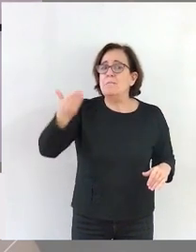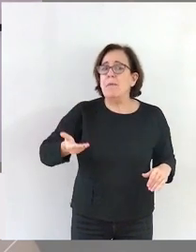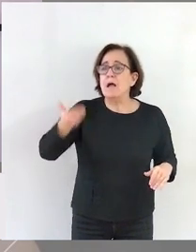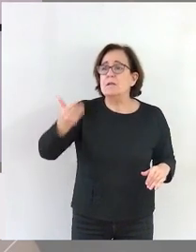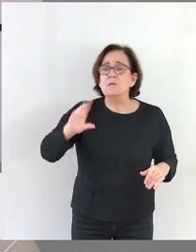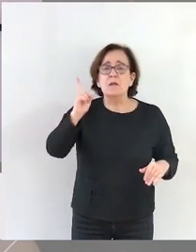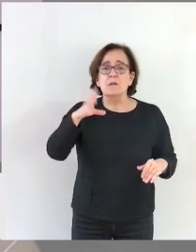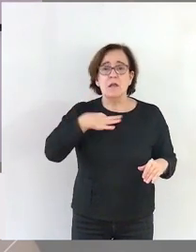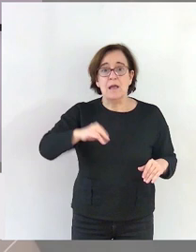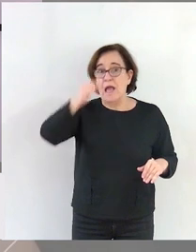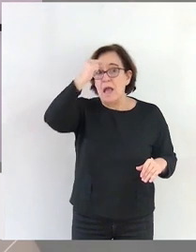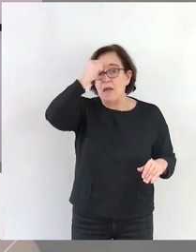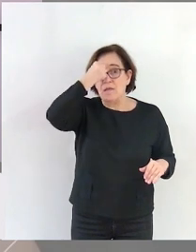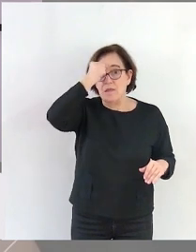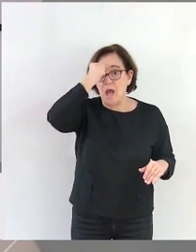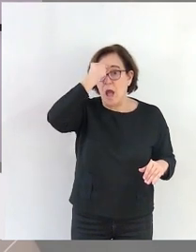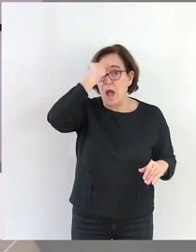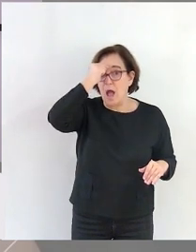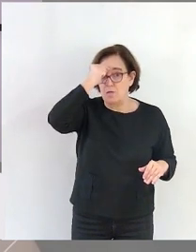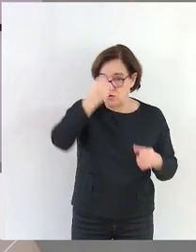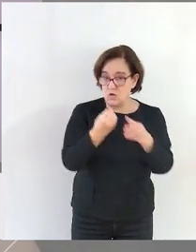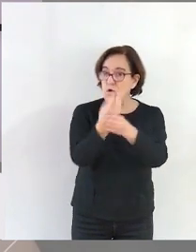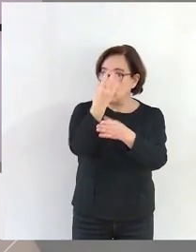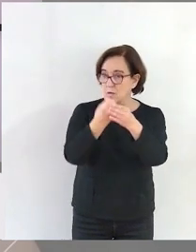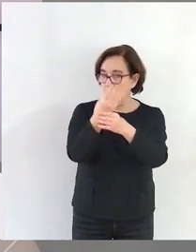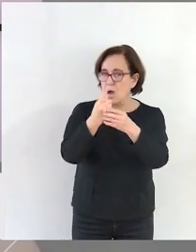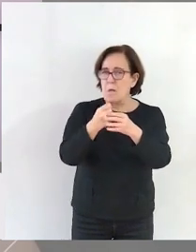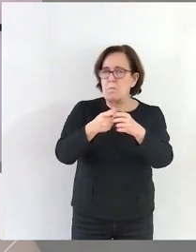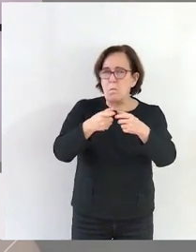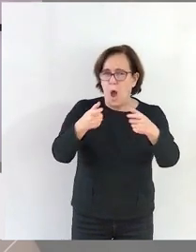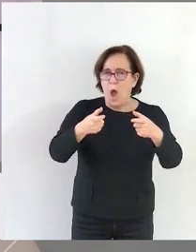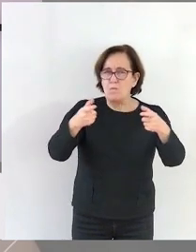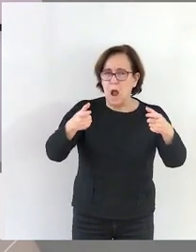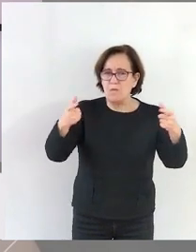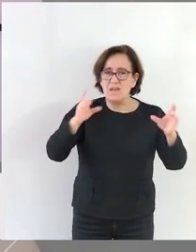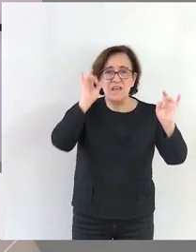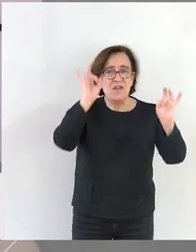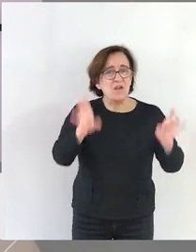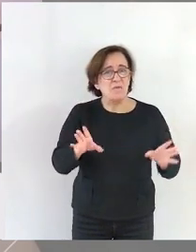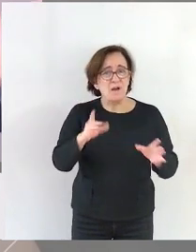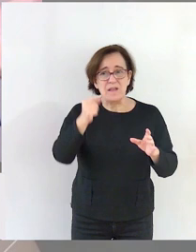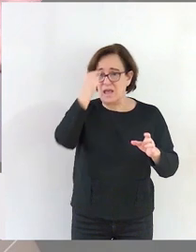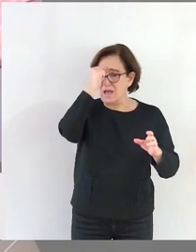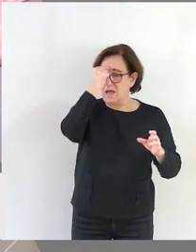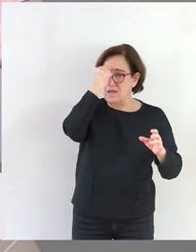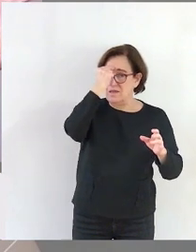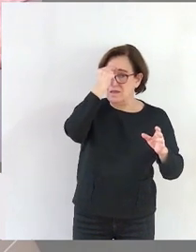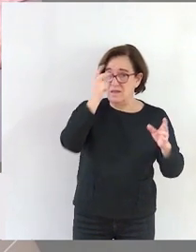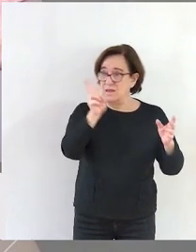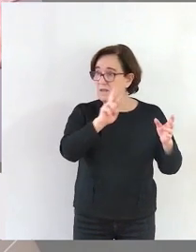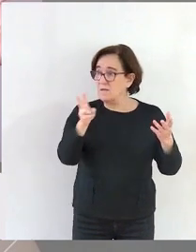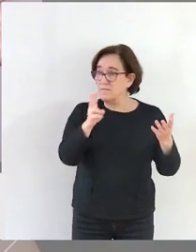permitir que por ejemplo India que sí que sus emisiones están en incremento pues haga lo mismo que ha hecho India porque